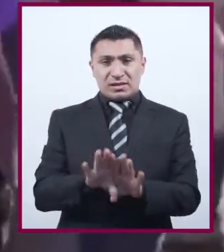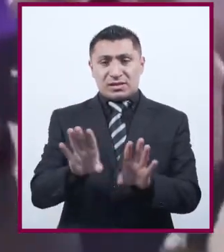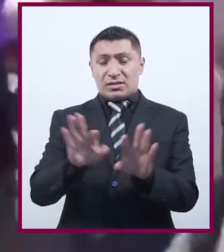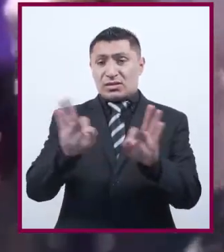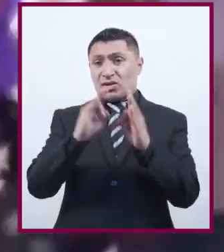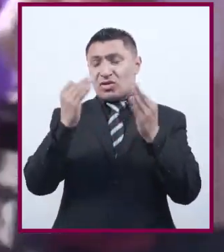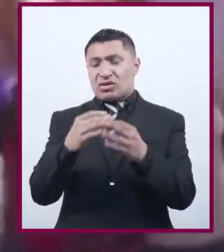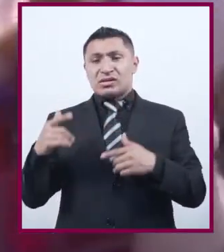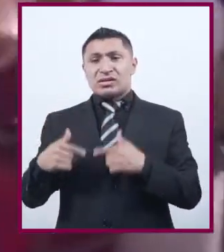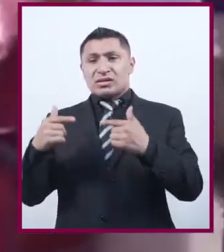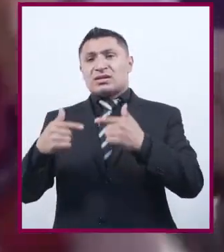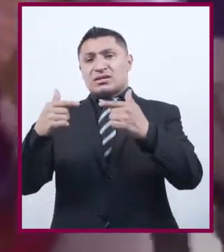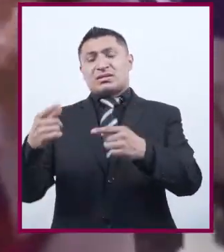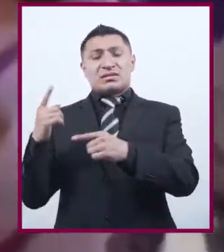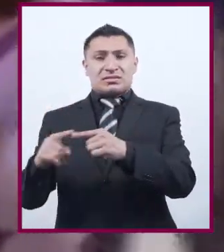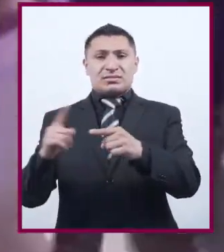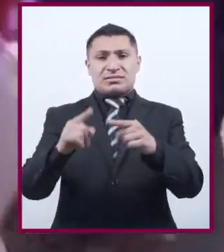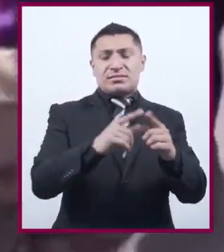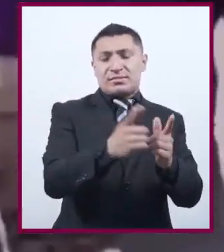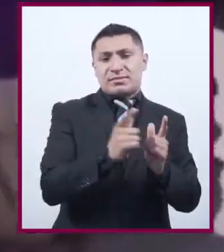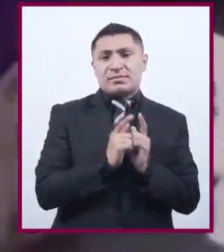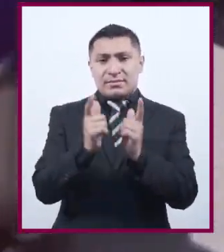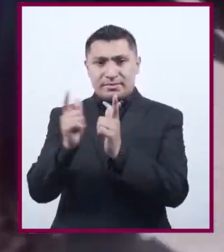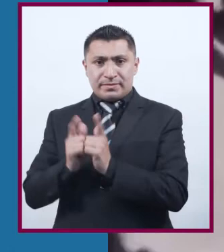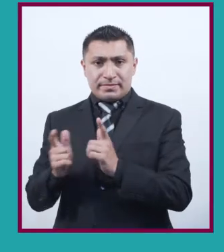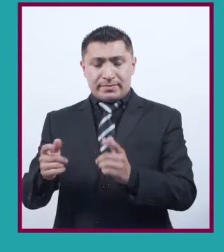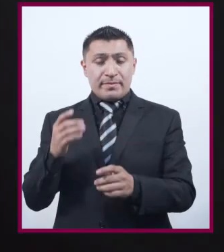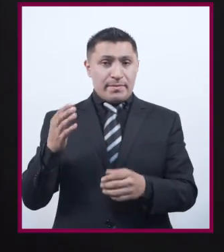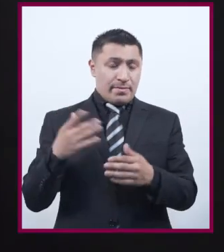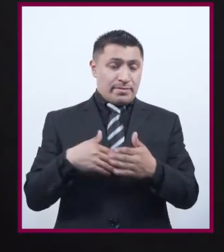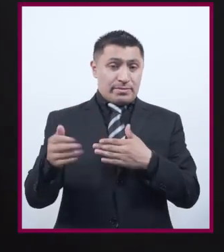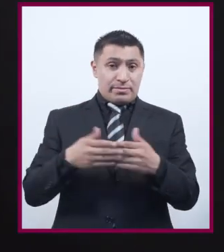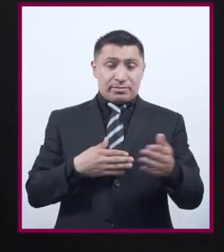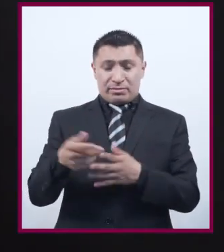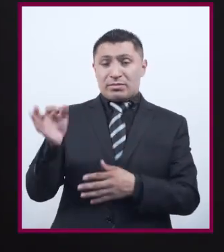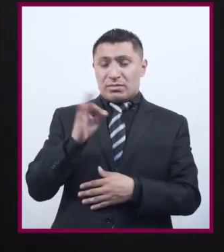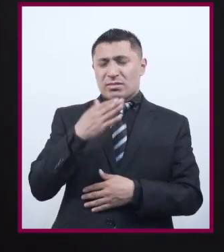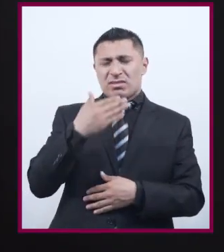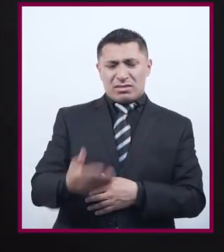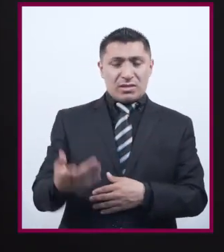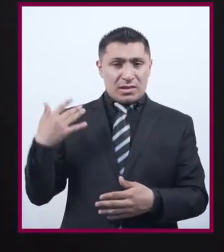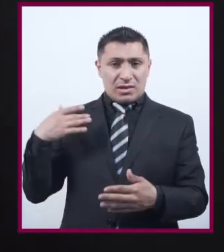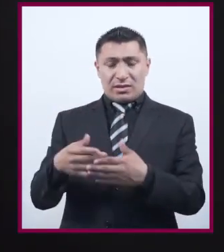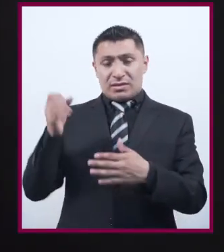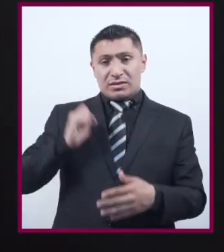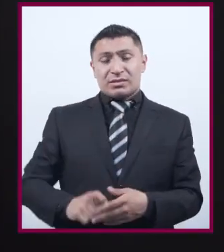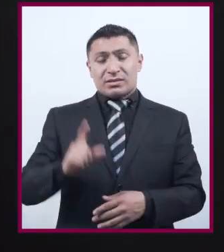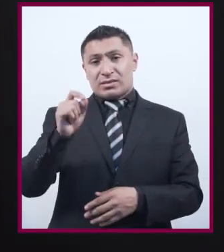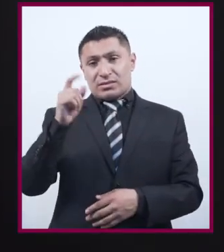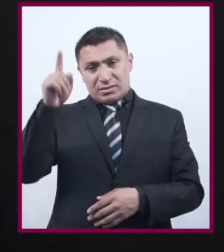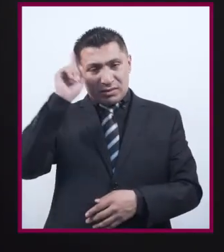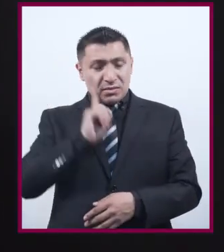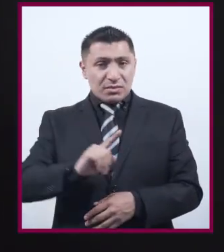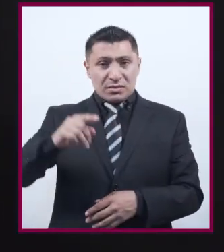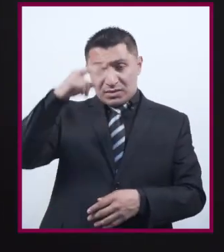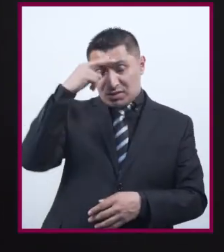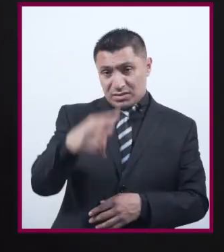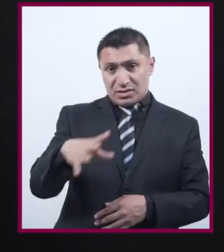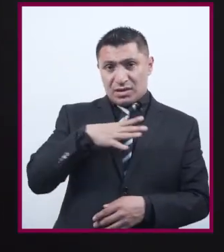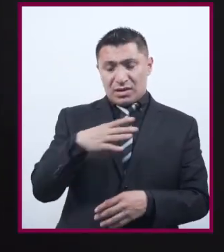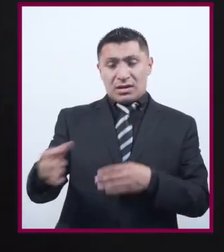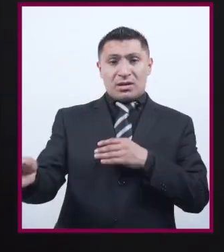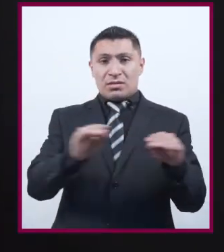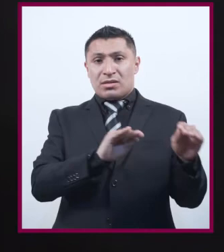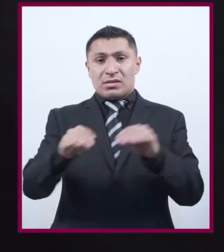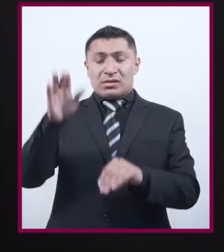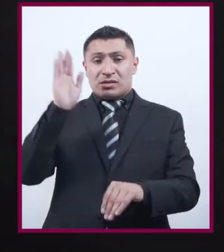heredado de distintos grupos y colectivos en la actualidad. Si bien a lo largo del siglo XX las mujeres mexicanas han protagonizado el movimiento más